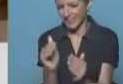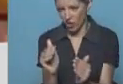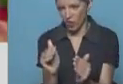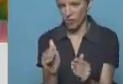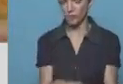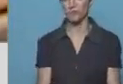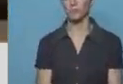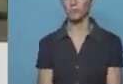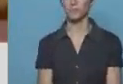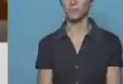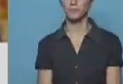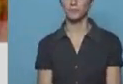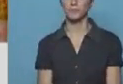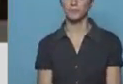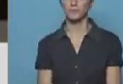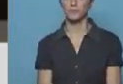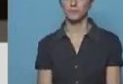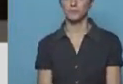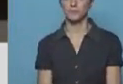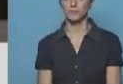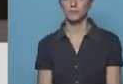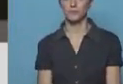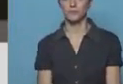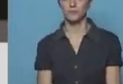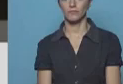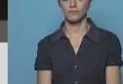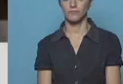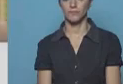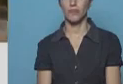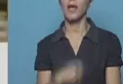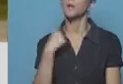conocidos. Allí está, la primera mandataria.